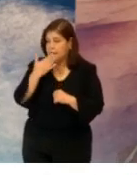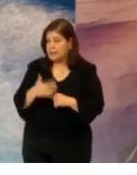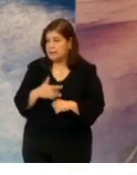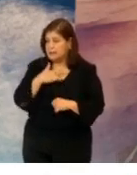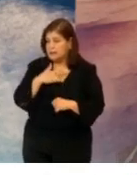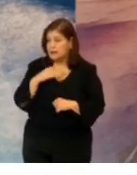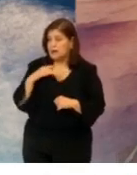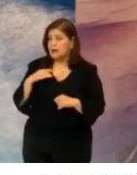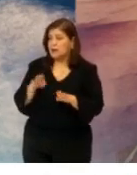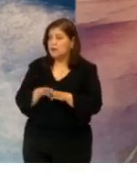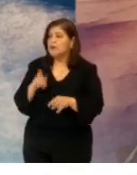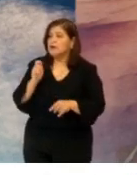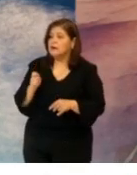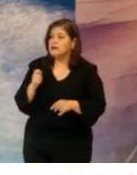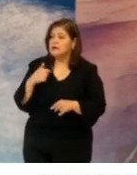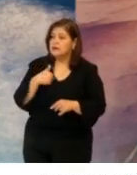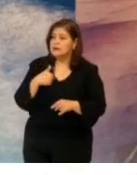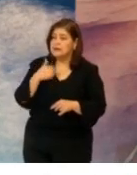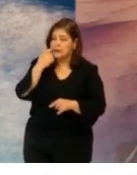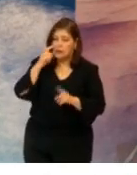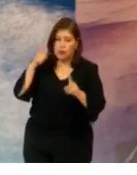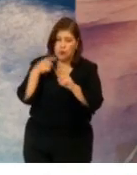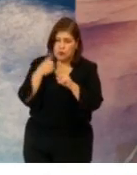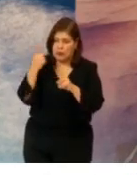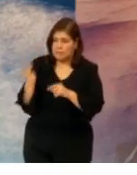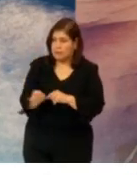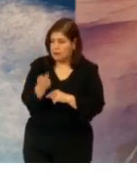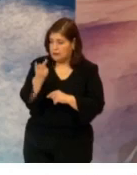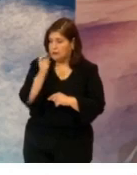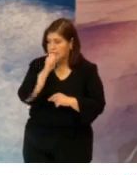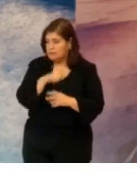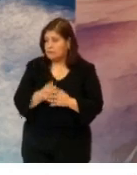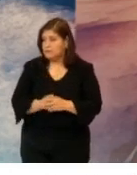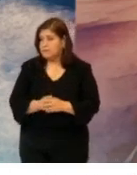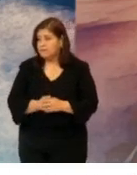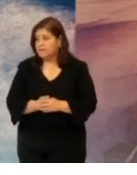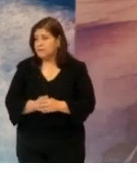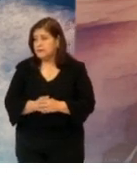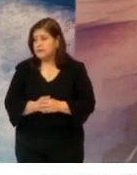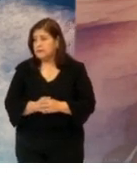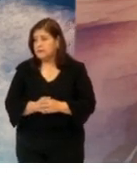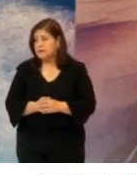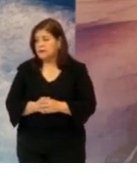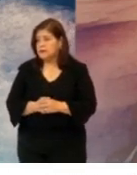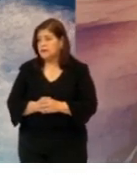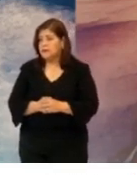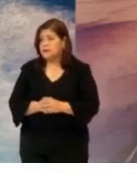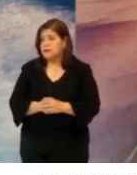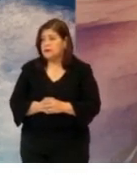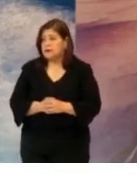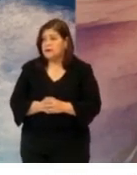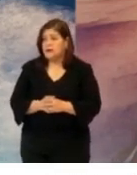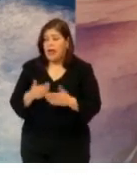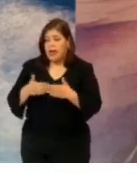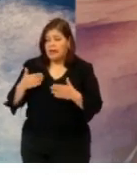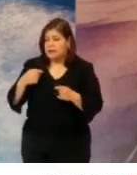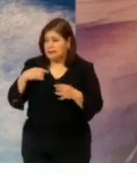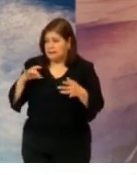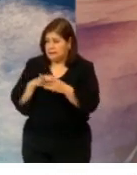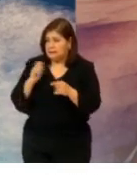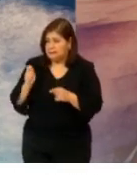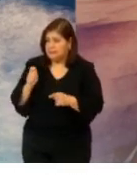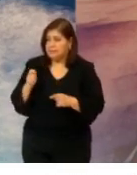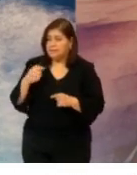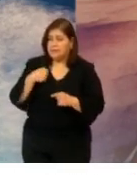Un saludo al panel. Yo tengo una pregunta muy concreta, además de que me sumo a la de mis anteriores, quienes me han precedido. y la ligo con